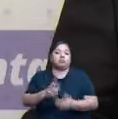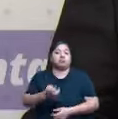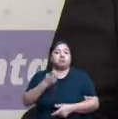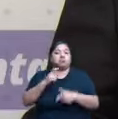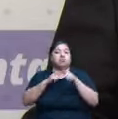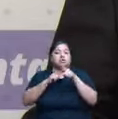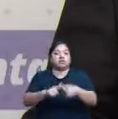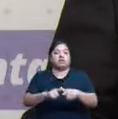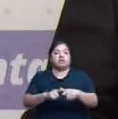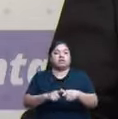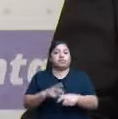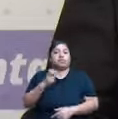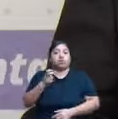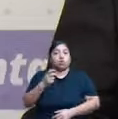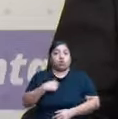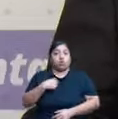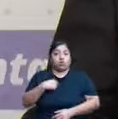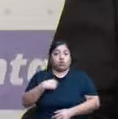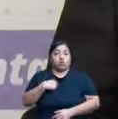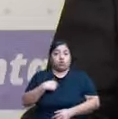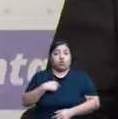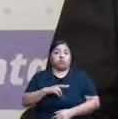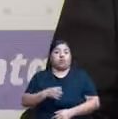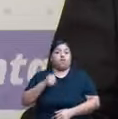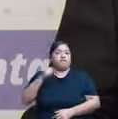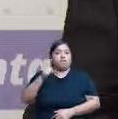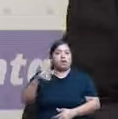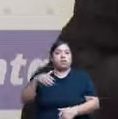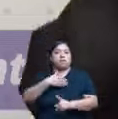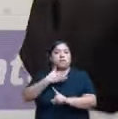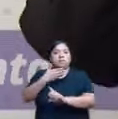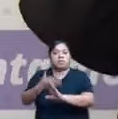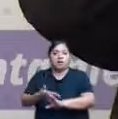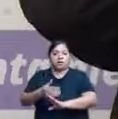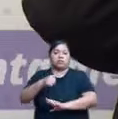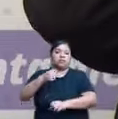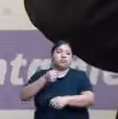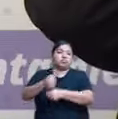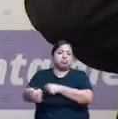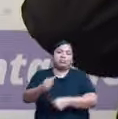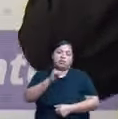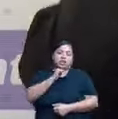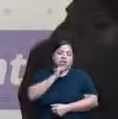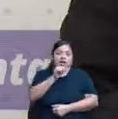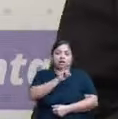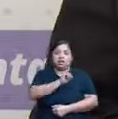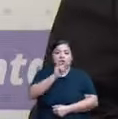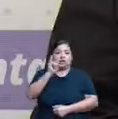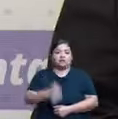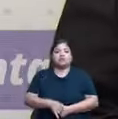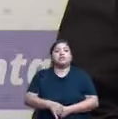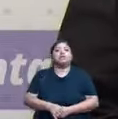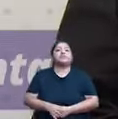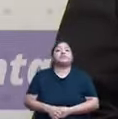eso jamás levantaría la voz ni la mano en contra de nadie. Hoy les quiero